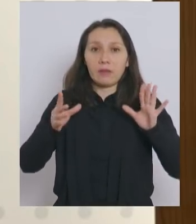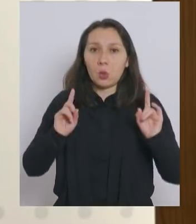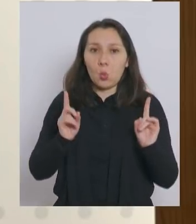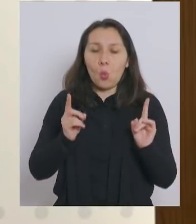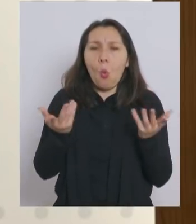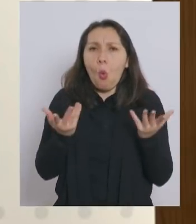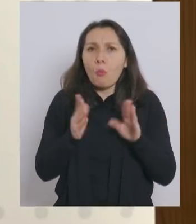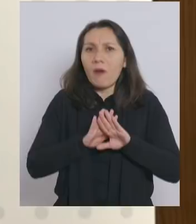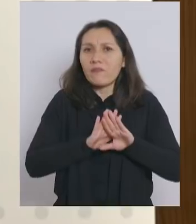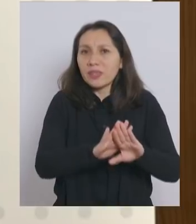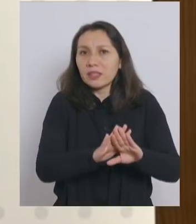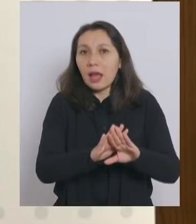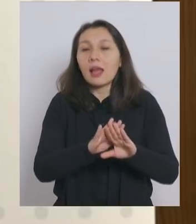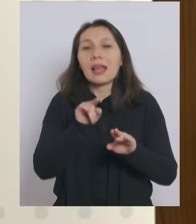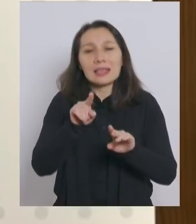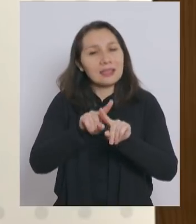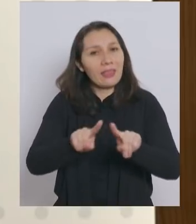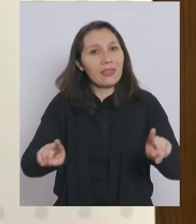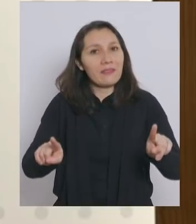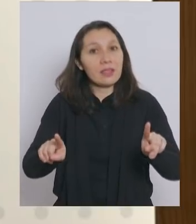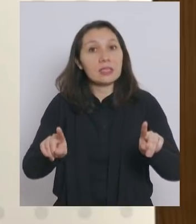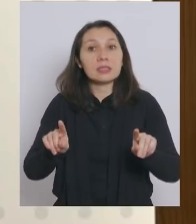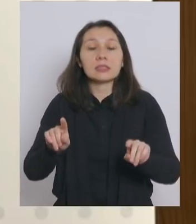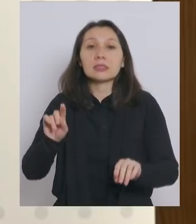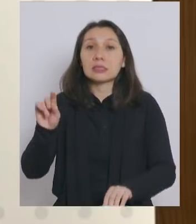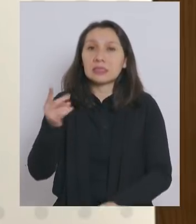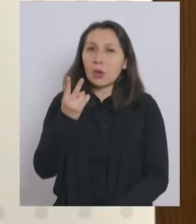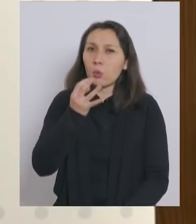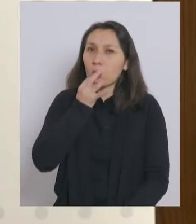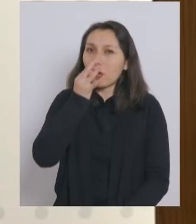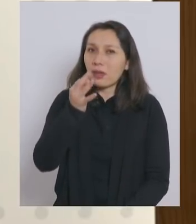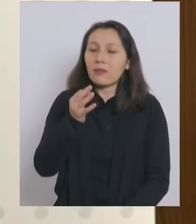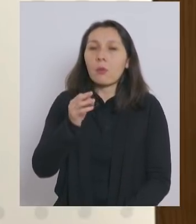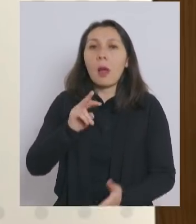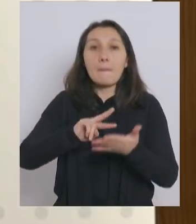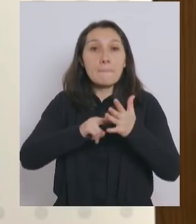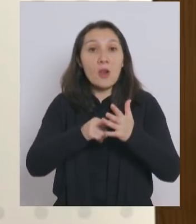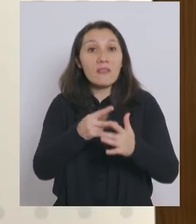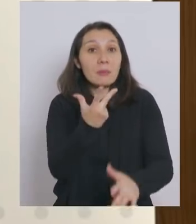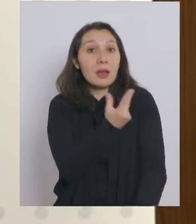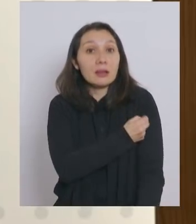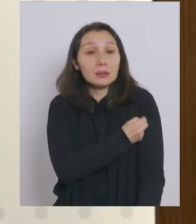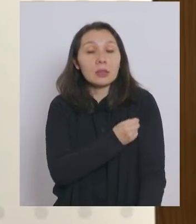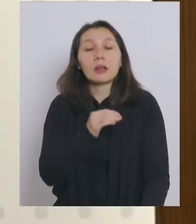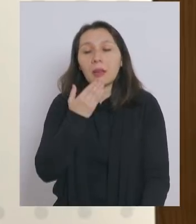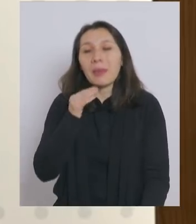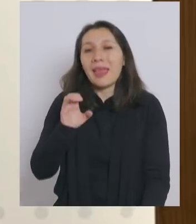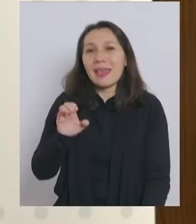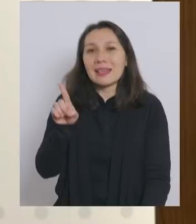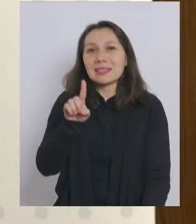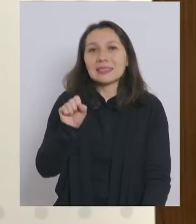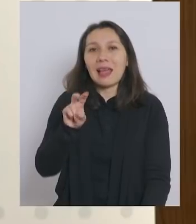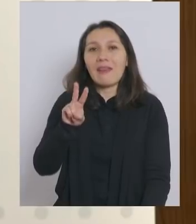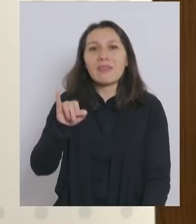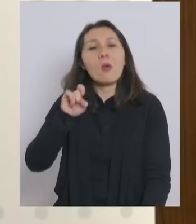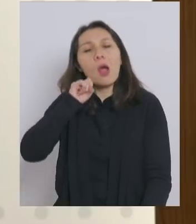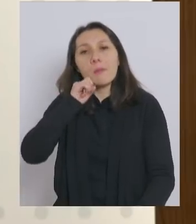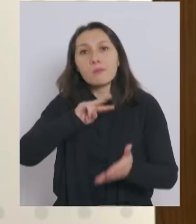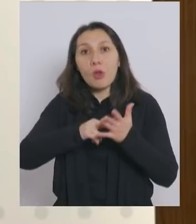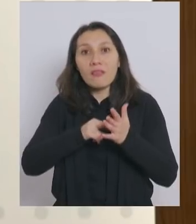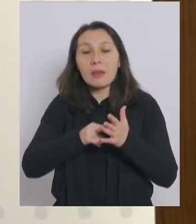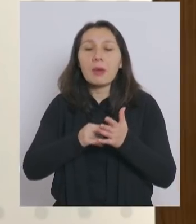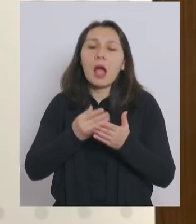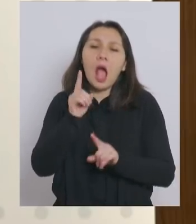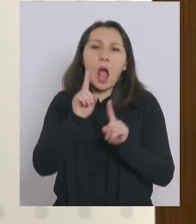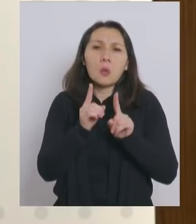agrave. Y ahí también hay que hacer una distinción, que es la segunda distinción que quiero hacer de la reacción adversa y ESAVI. Hay algunas reacciones adversas